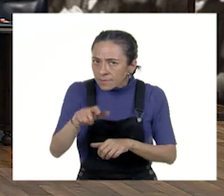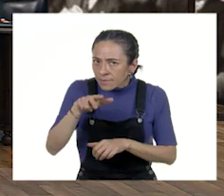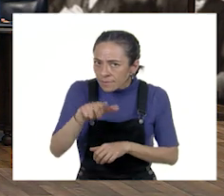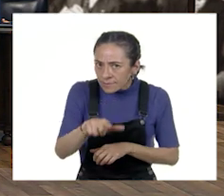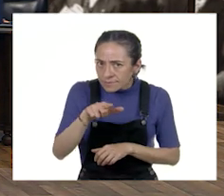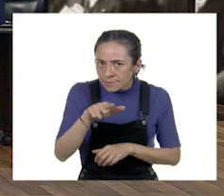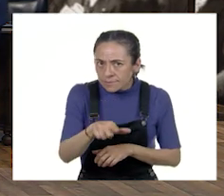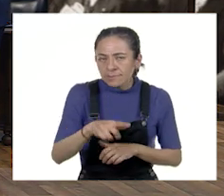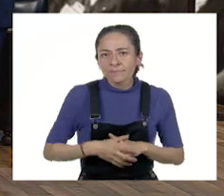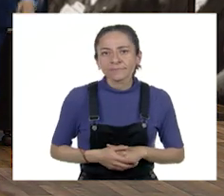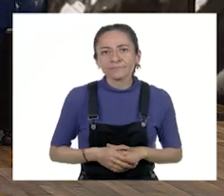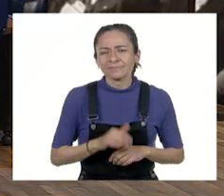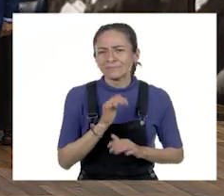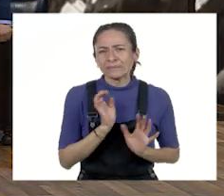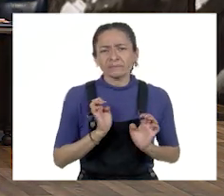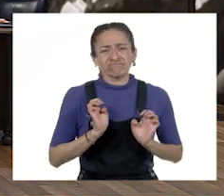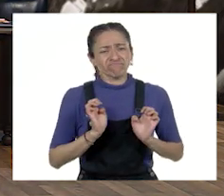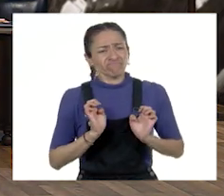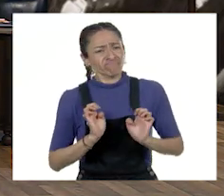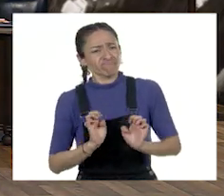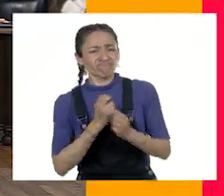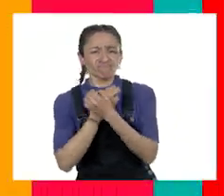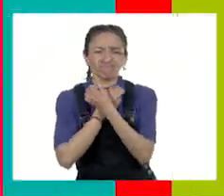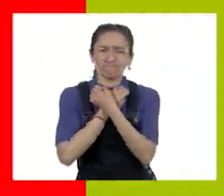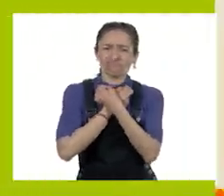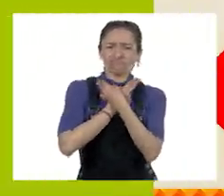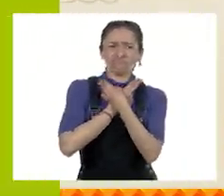Sin etiqueta.